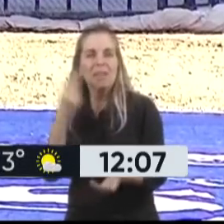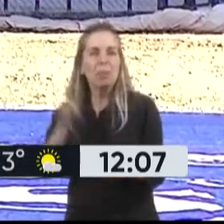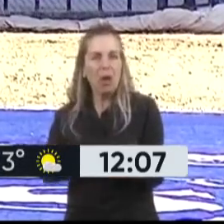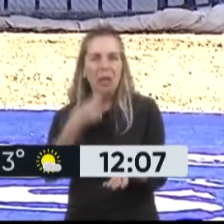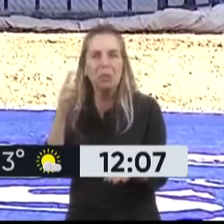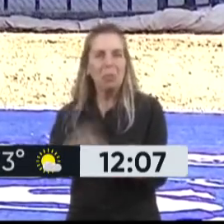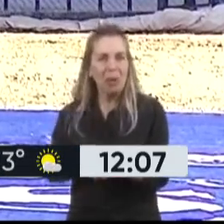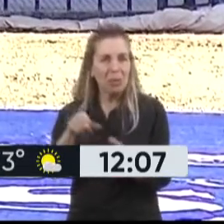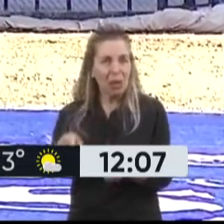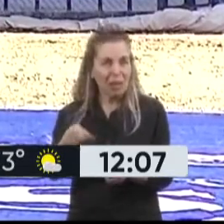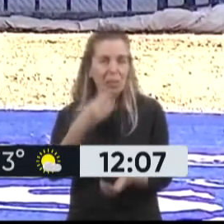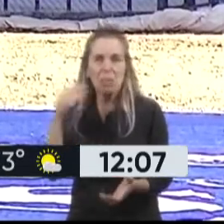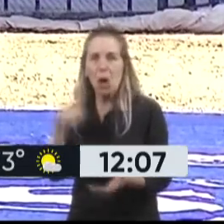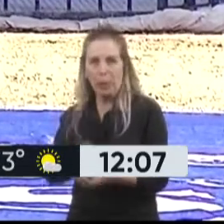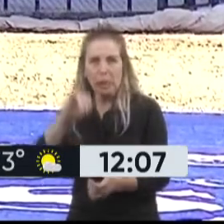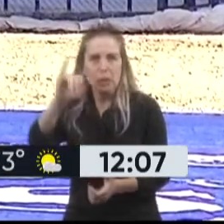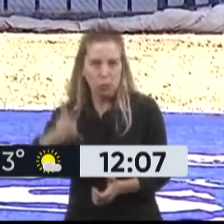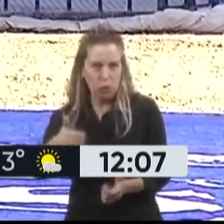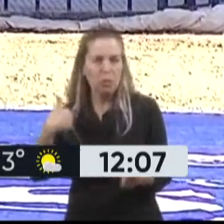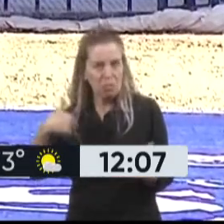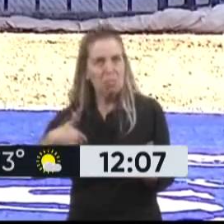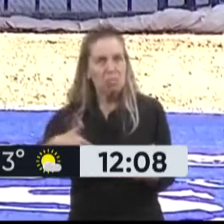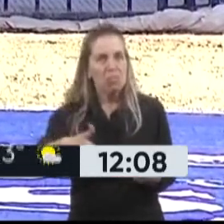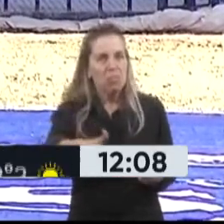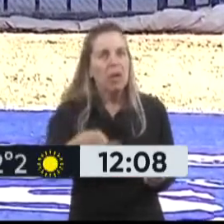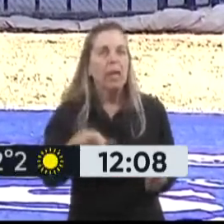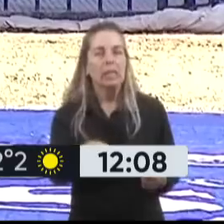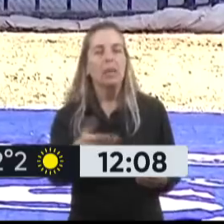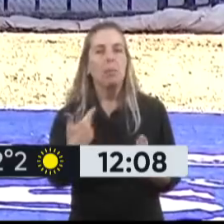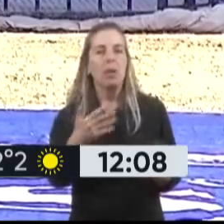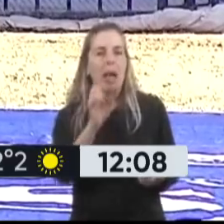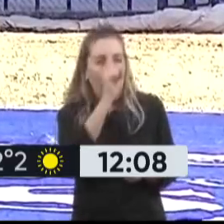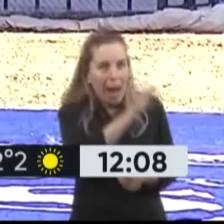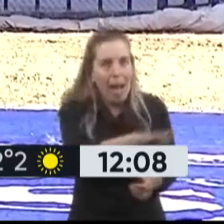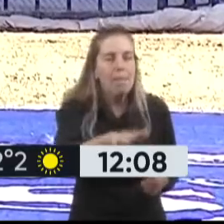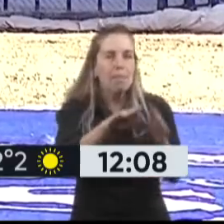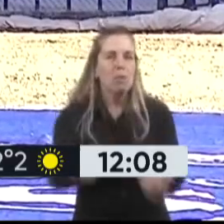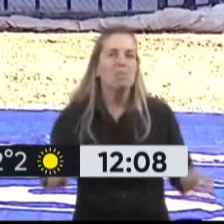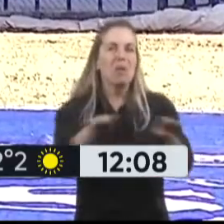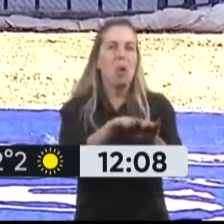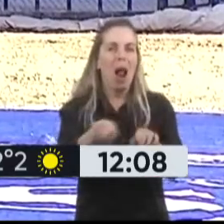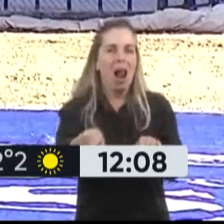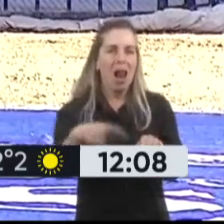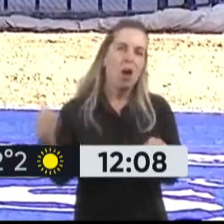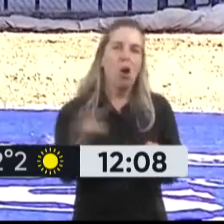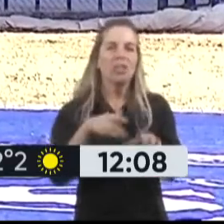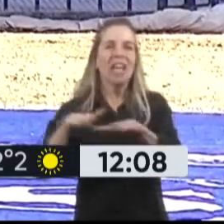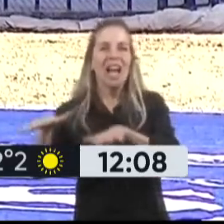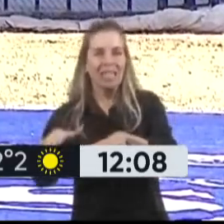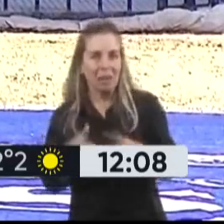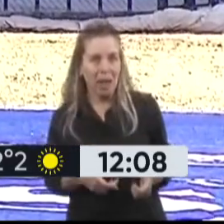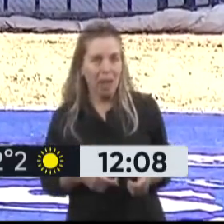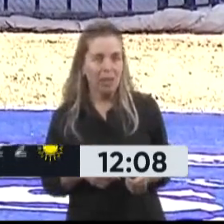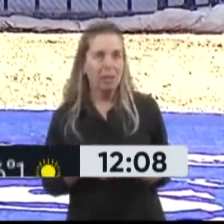importadas. Prometieron que con el tiempo lograrían competir de forma genuina, de igual a igual, y que así habría más y